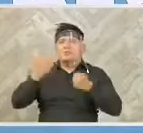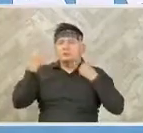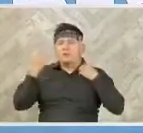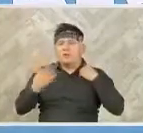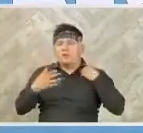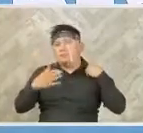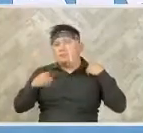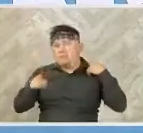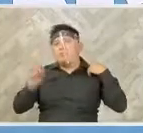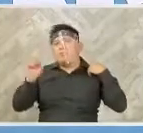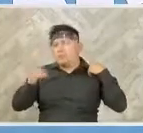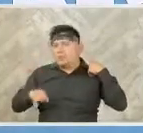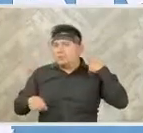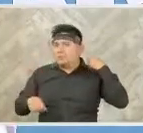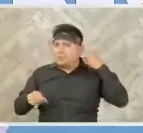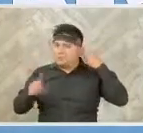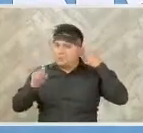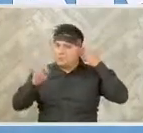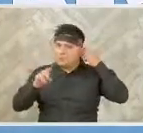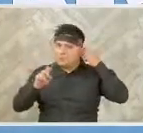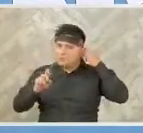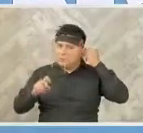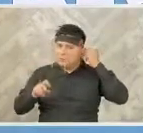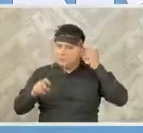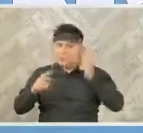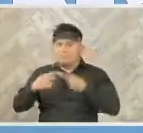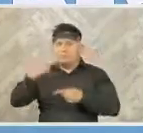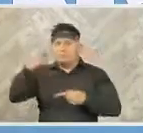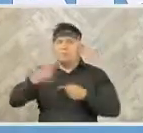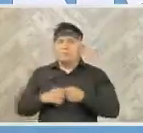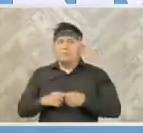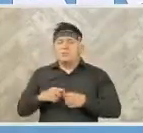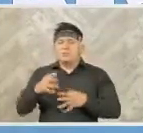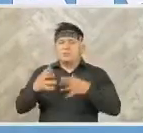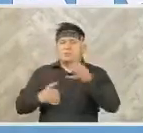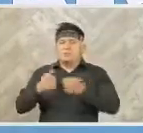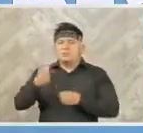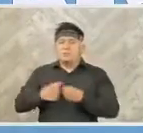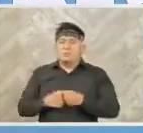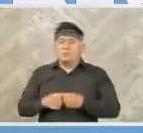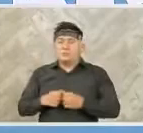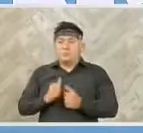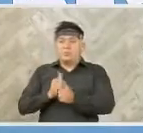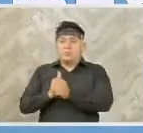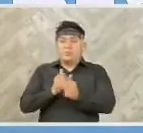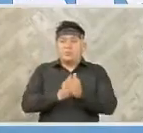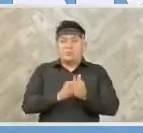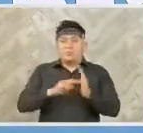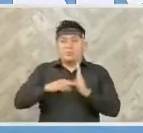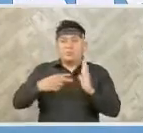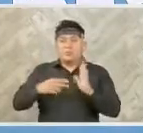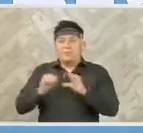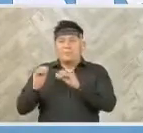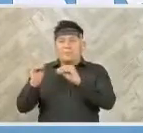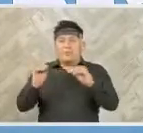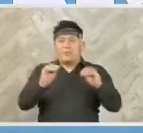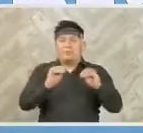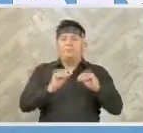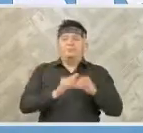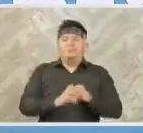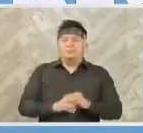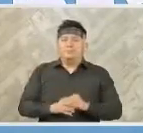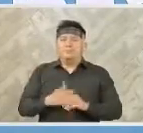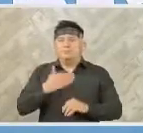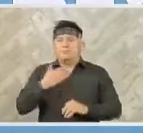precisamente para mejorar ese potencial, pero va acompañado de una mejora en las prácticas de asistencia técnica permanente, de capacitación y de la mejora